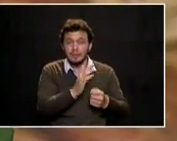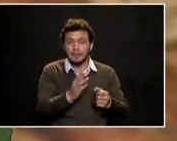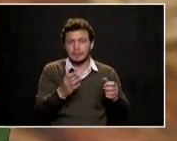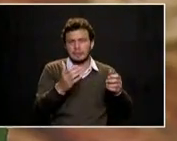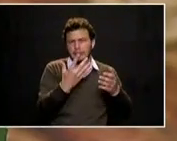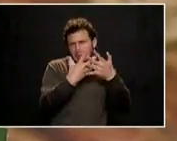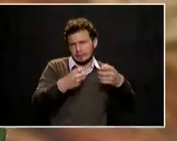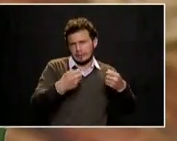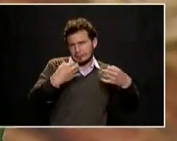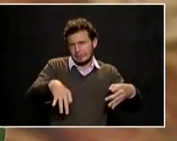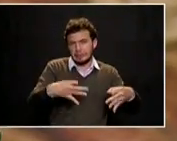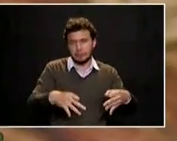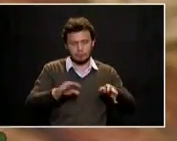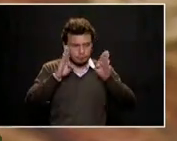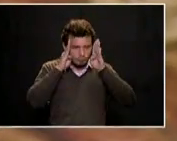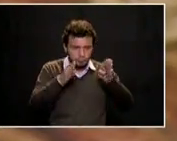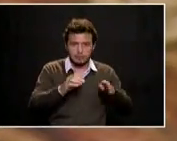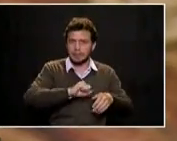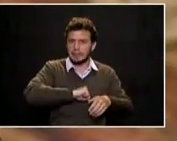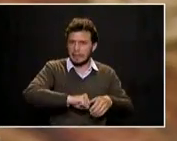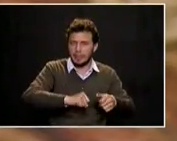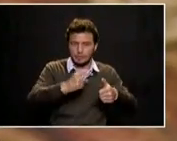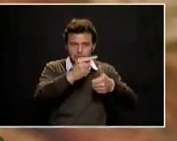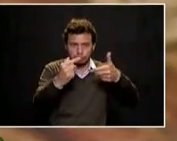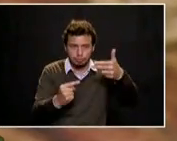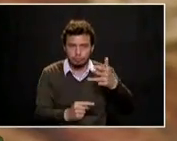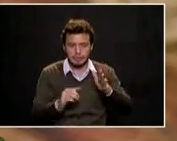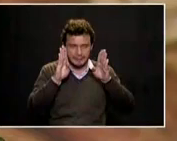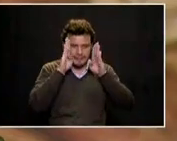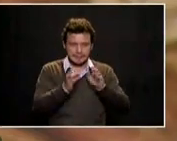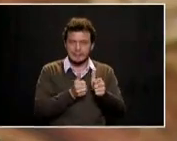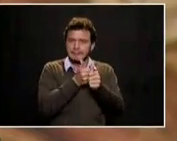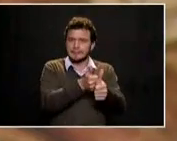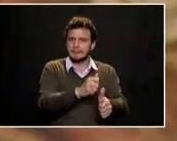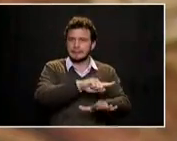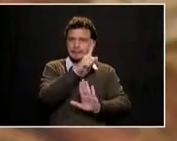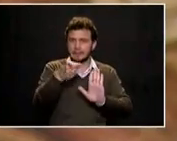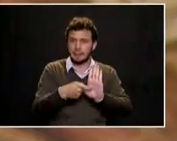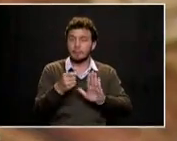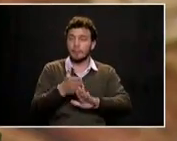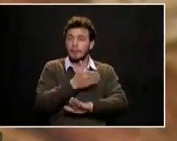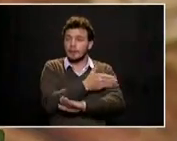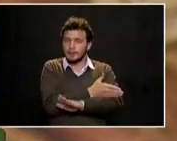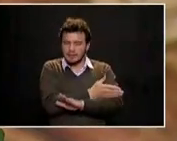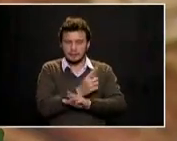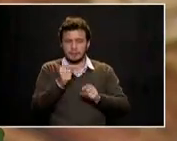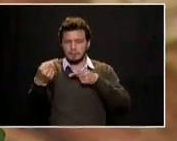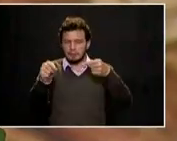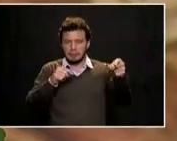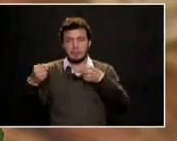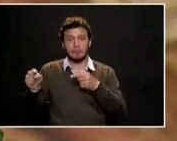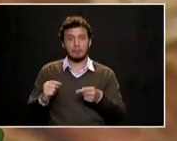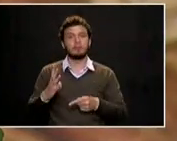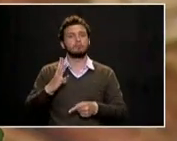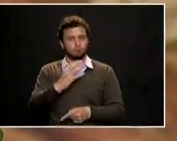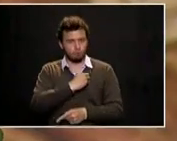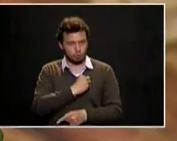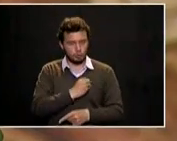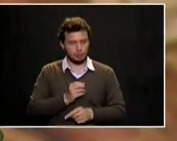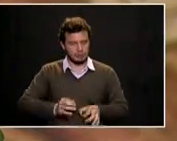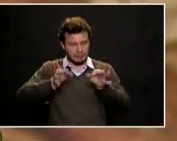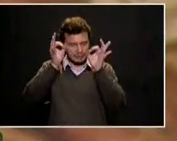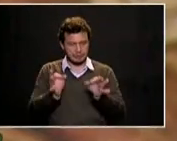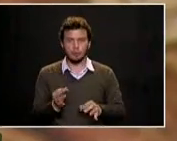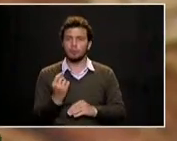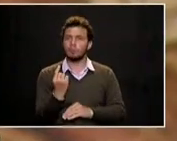acompañamiento integral. Nosotros hemos repetido en varias instancias, en varios debates, que vamos a tener una política integral de